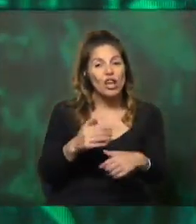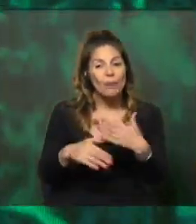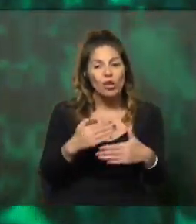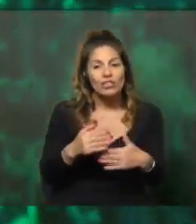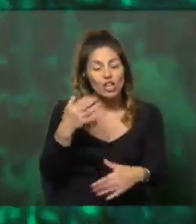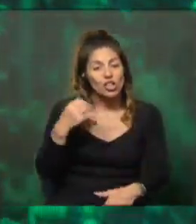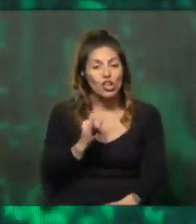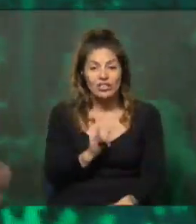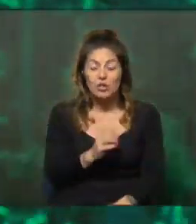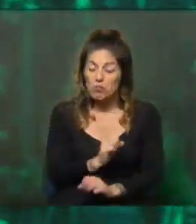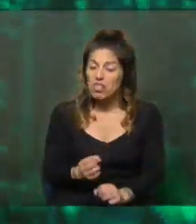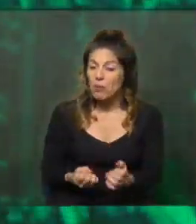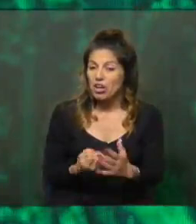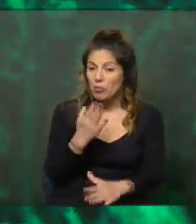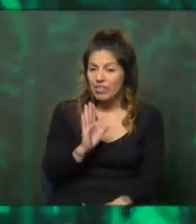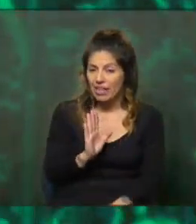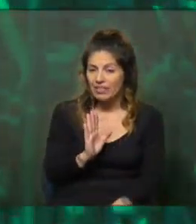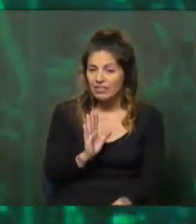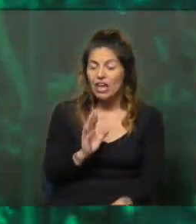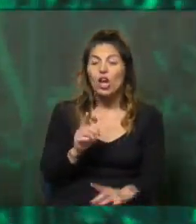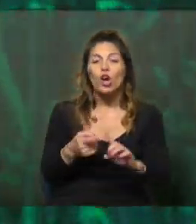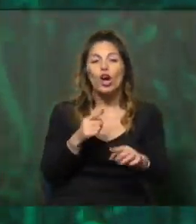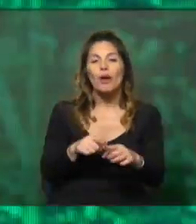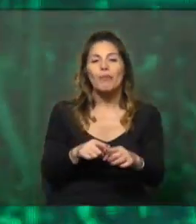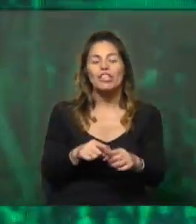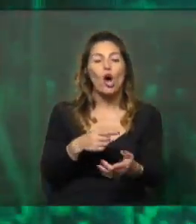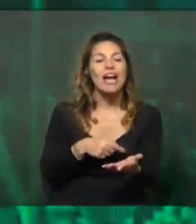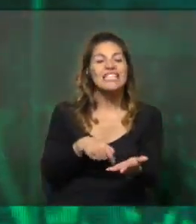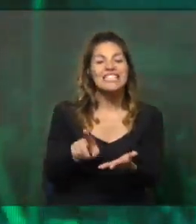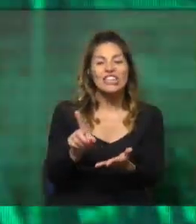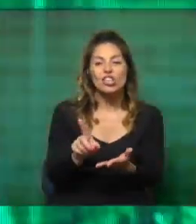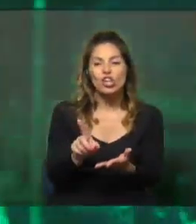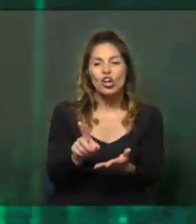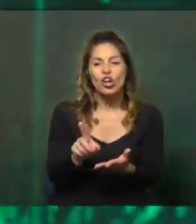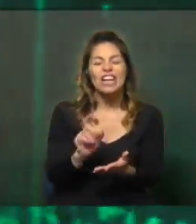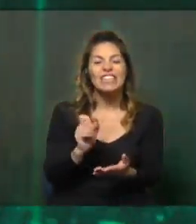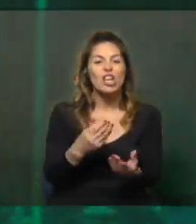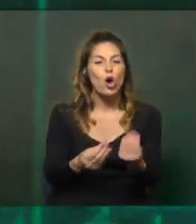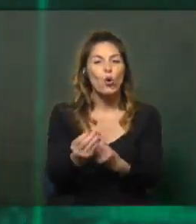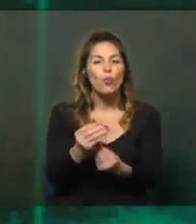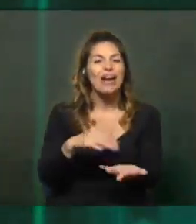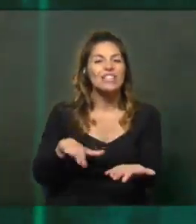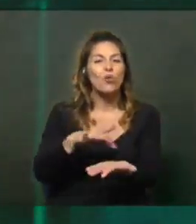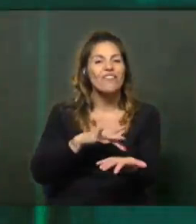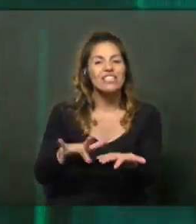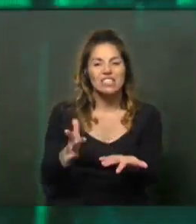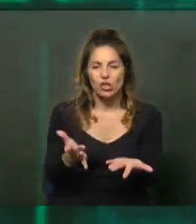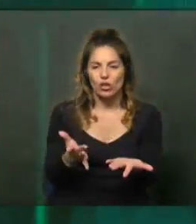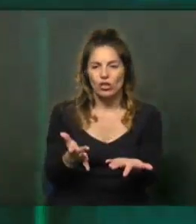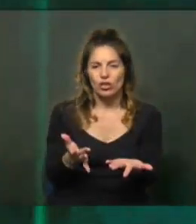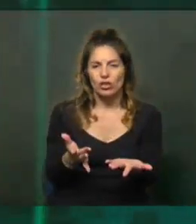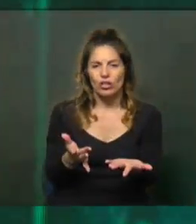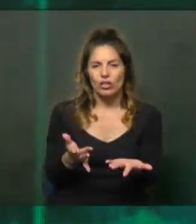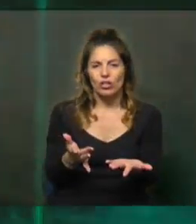puede haber novedades lo decía recién Álvaro con respecto a el centro de las quién ocupa ese espacio vaciado no este